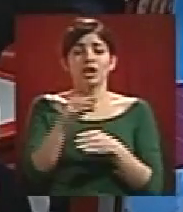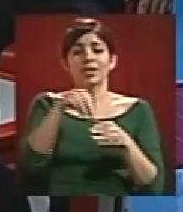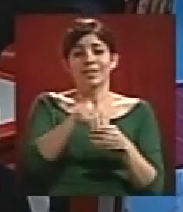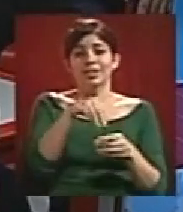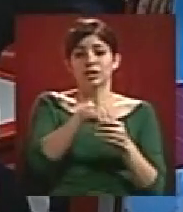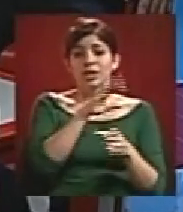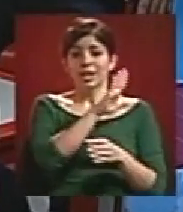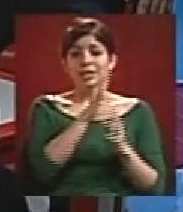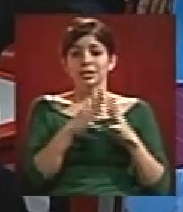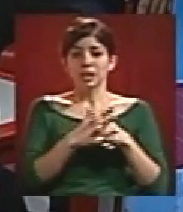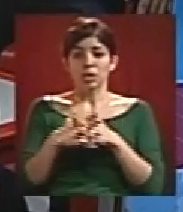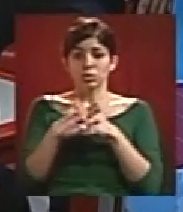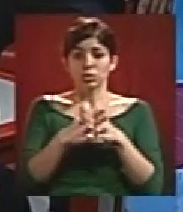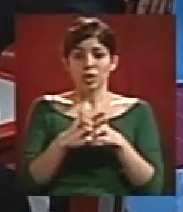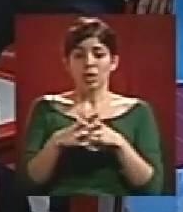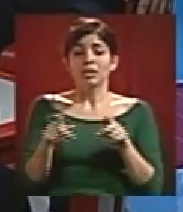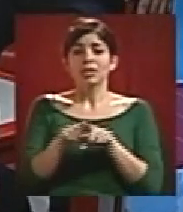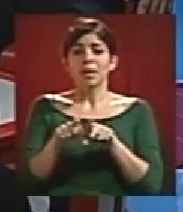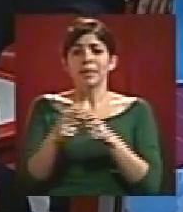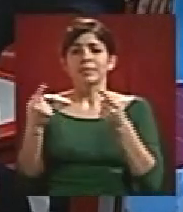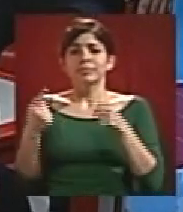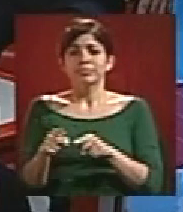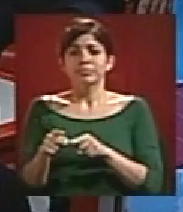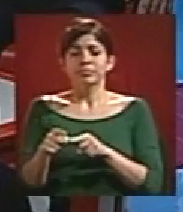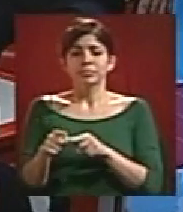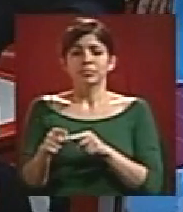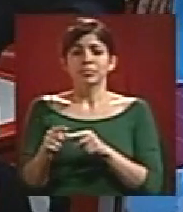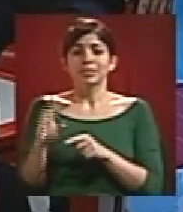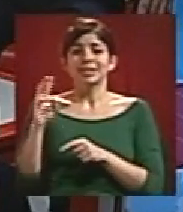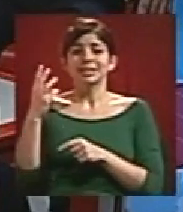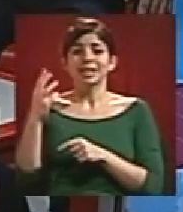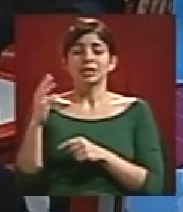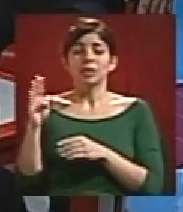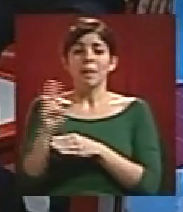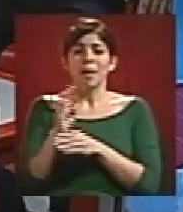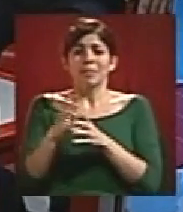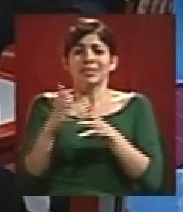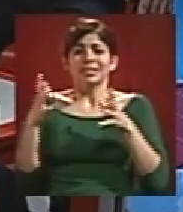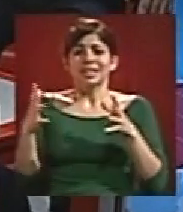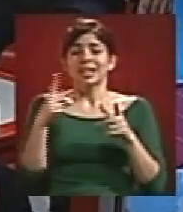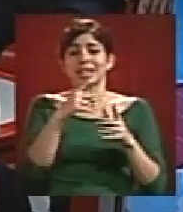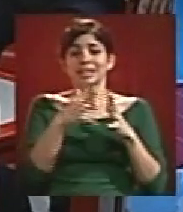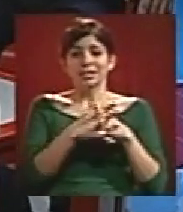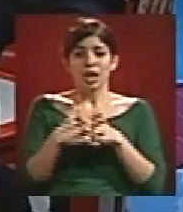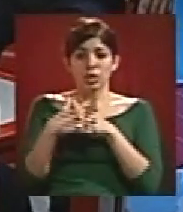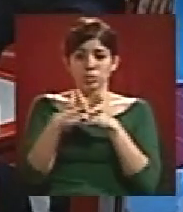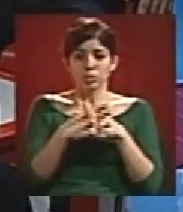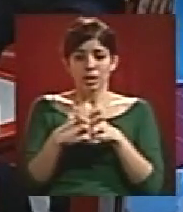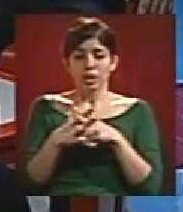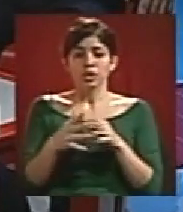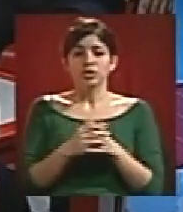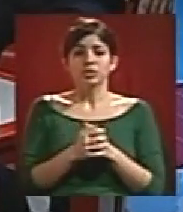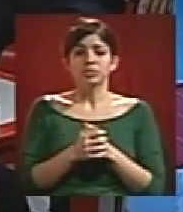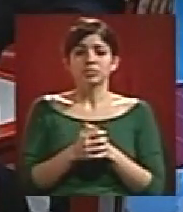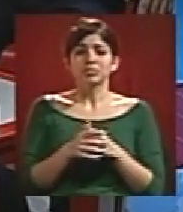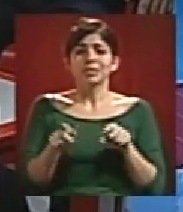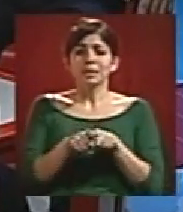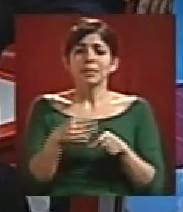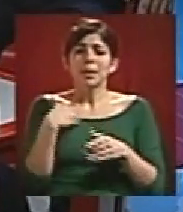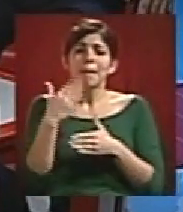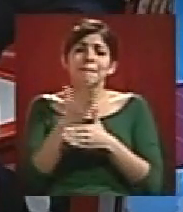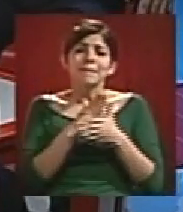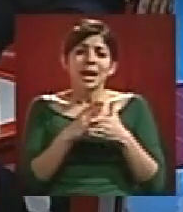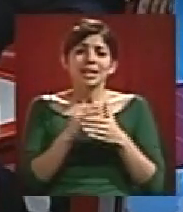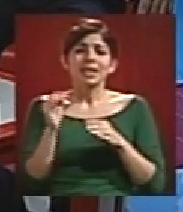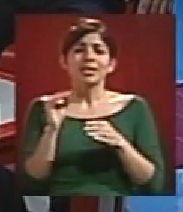y eventualmente lo que está sucediendo, por ejemplo, con el sexto banco más grande de Estados Unidos, con Wachovia. Ah, también tiene una parte de